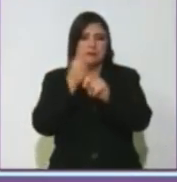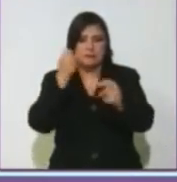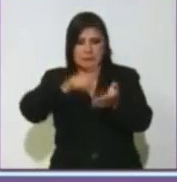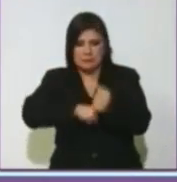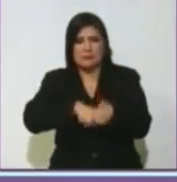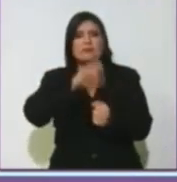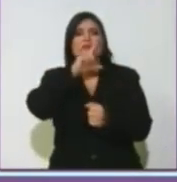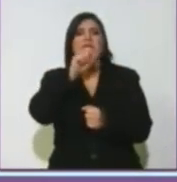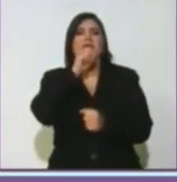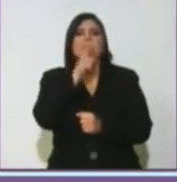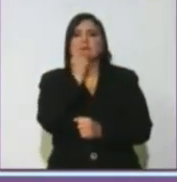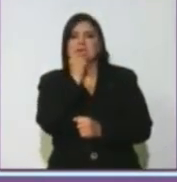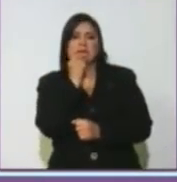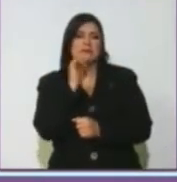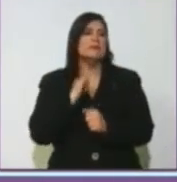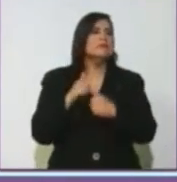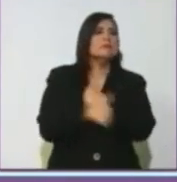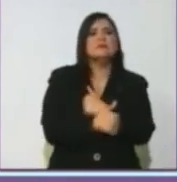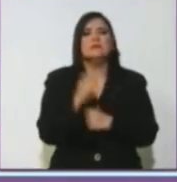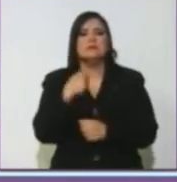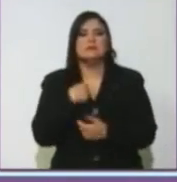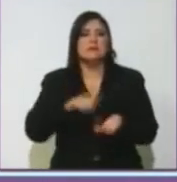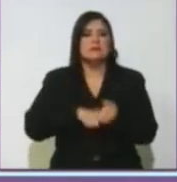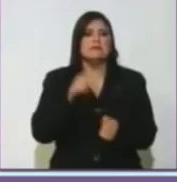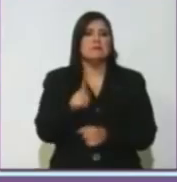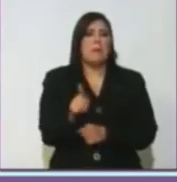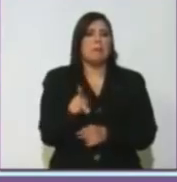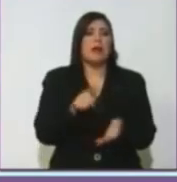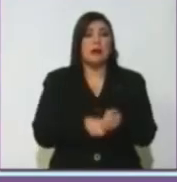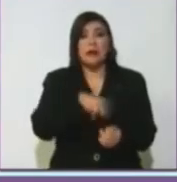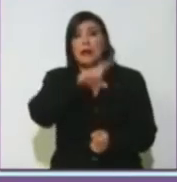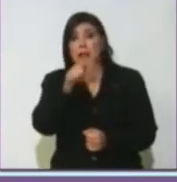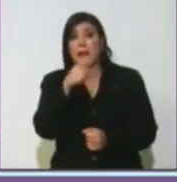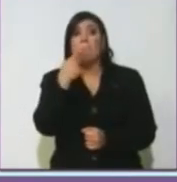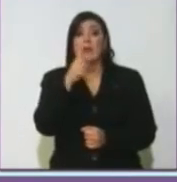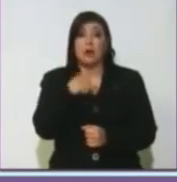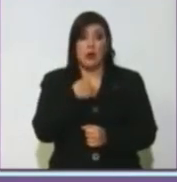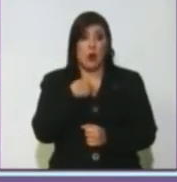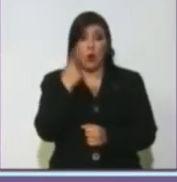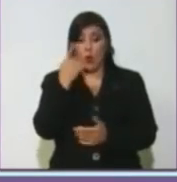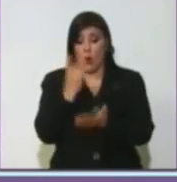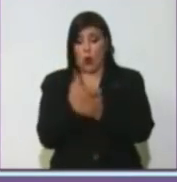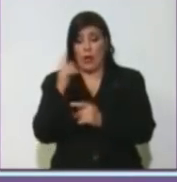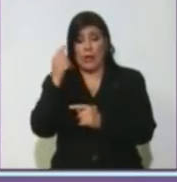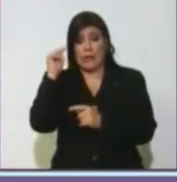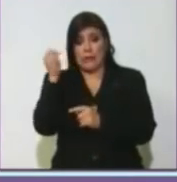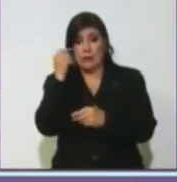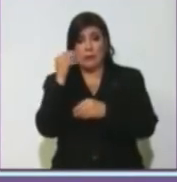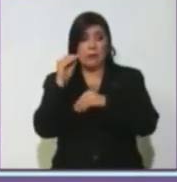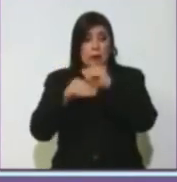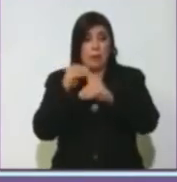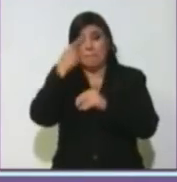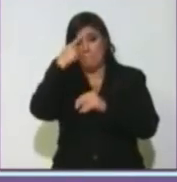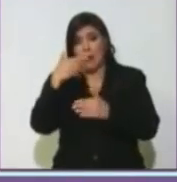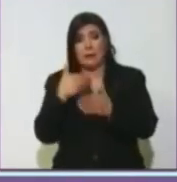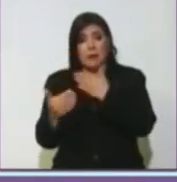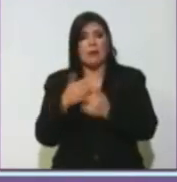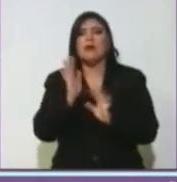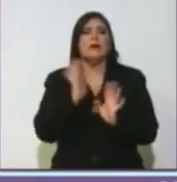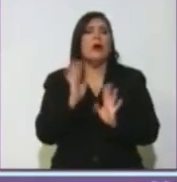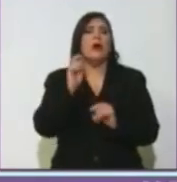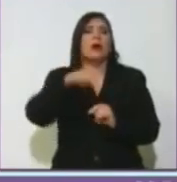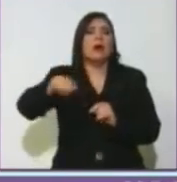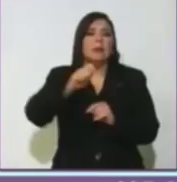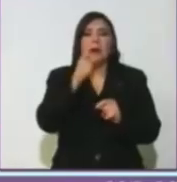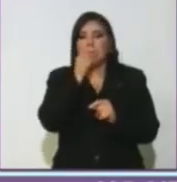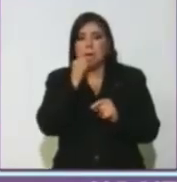policía encubierta pero no solamente me voy a apoyar en la tecnología ciertamente nuestra nuestras fuerzas de seguridad en